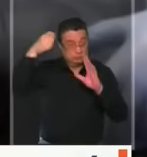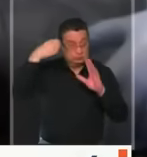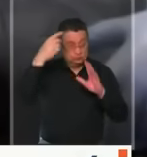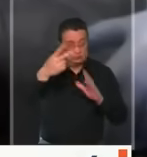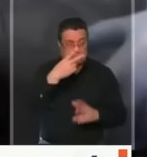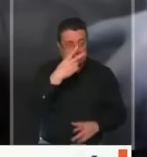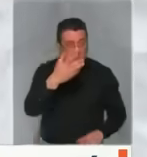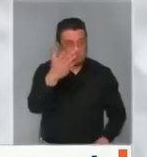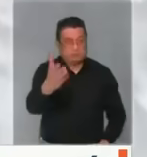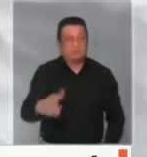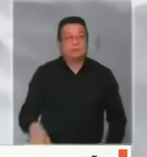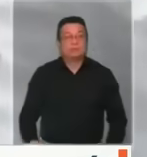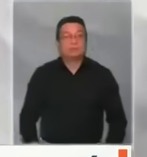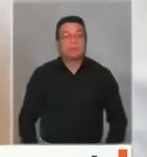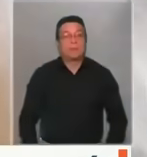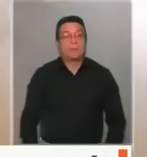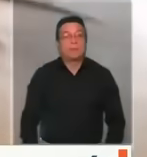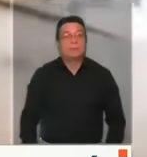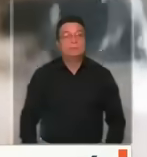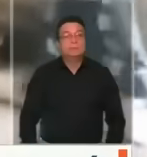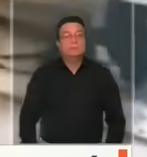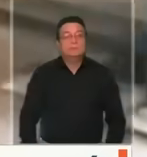por sí solas.